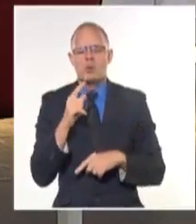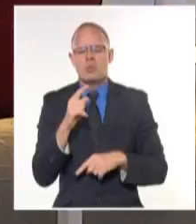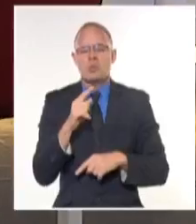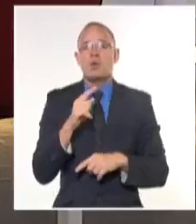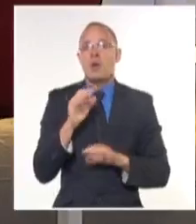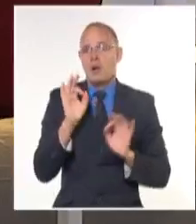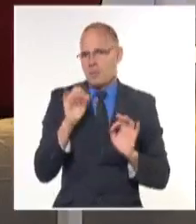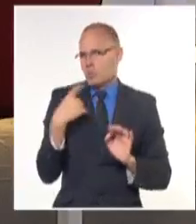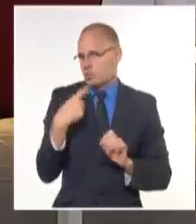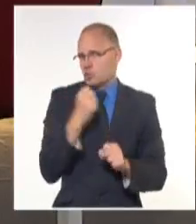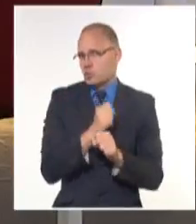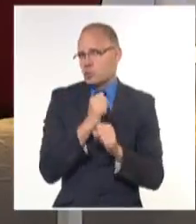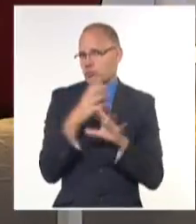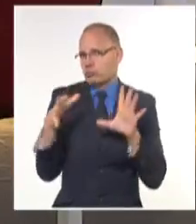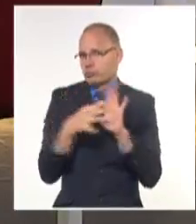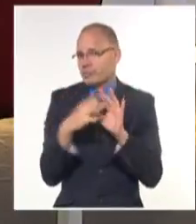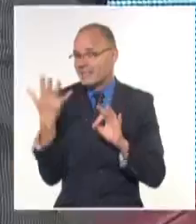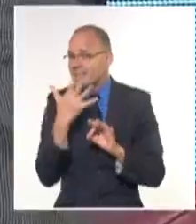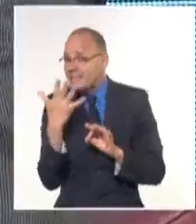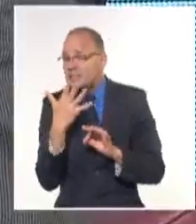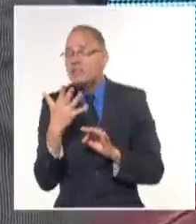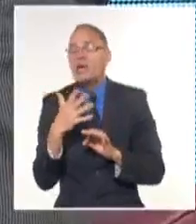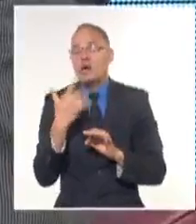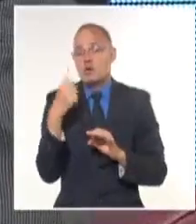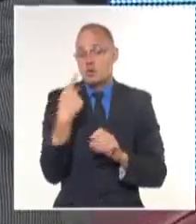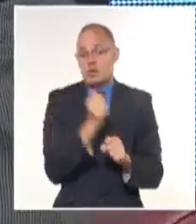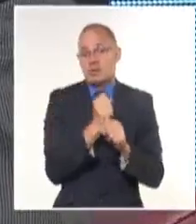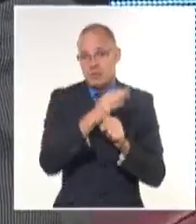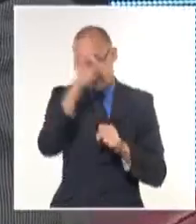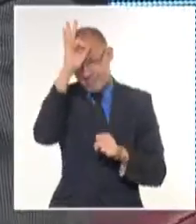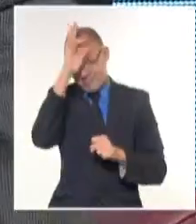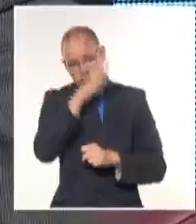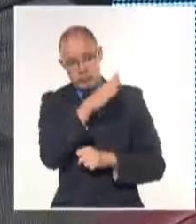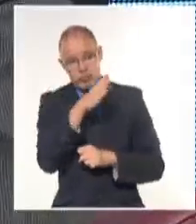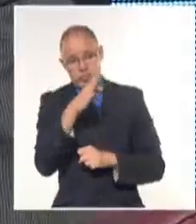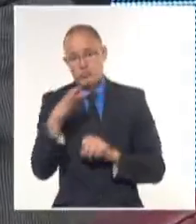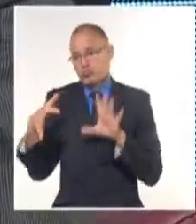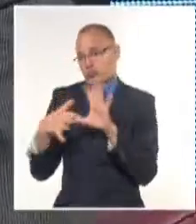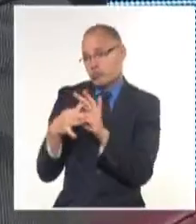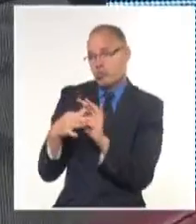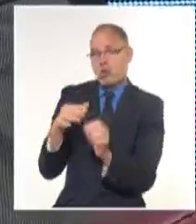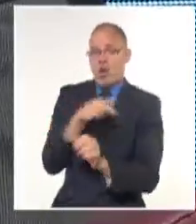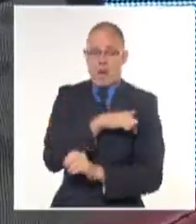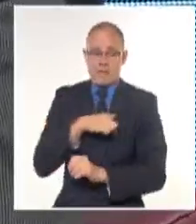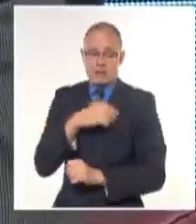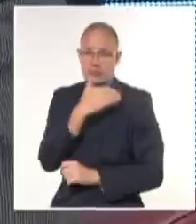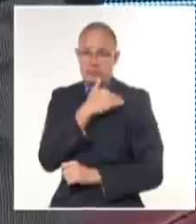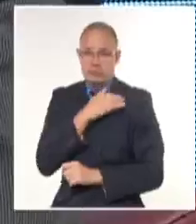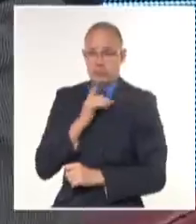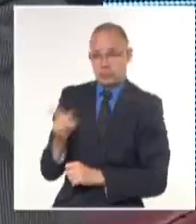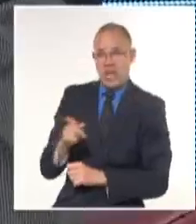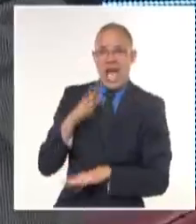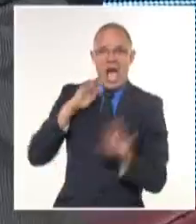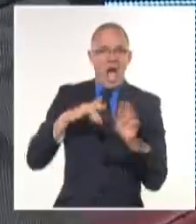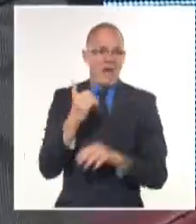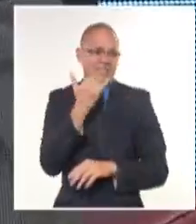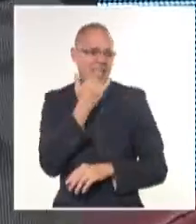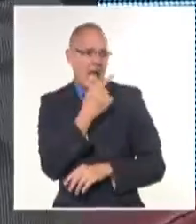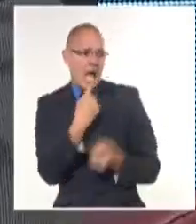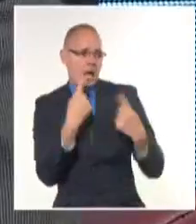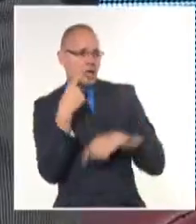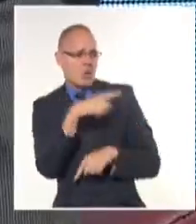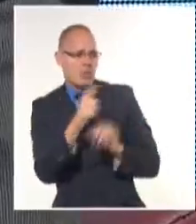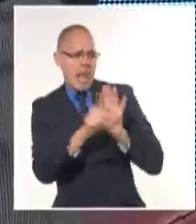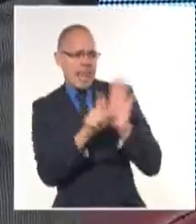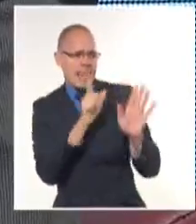Fiscalía y el Ministerio del Interior, y cuando se detectan las acciones planificadas por el sistema, se informa, se presenta un informe especial, e igualmente se